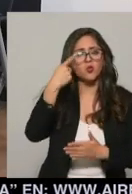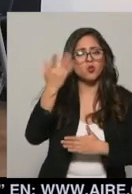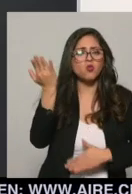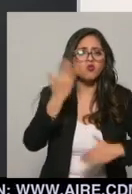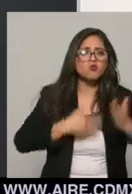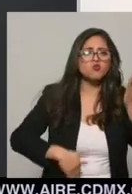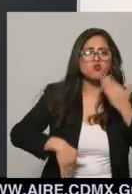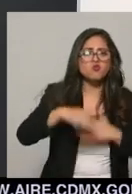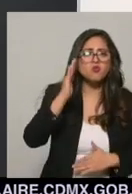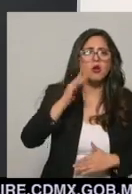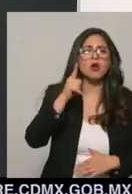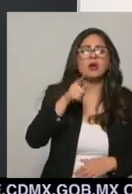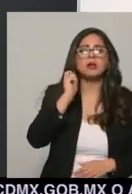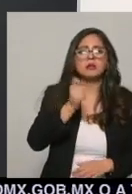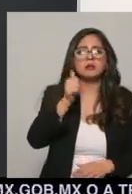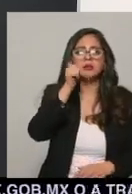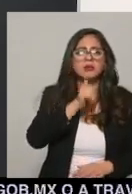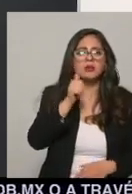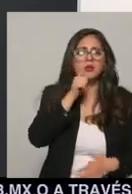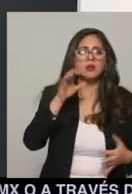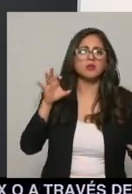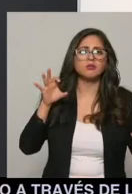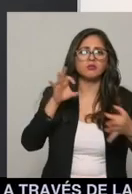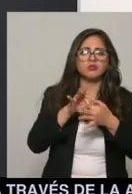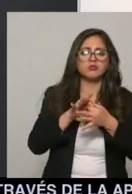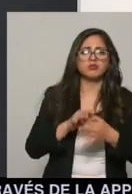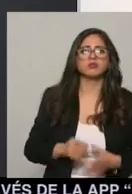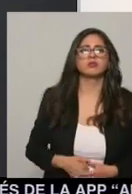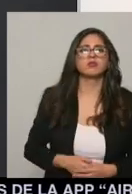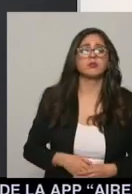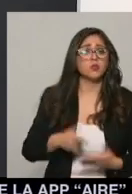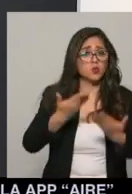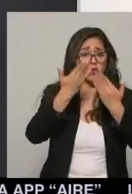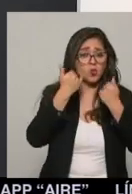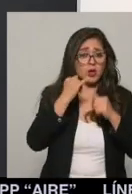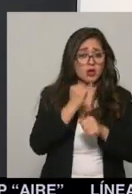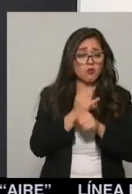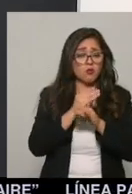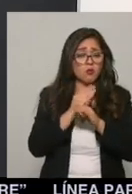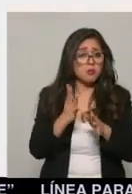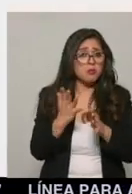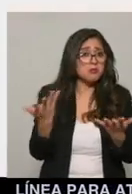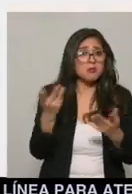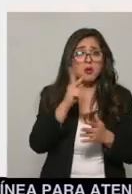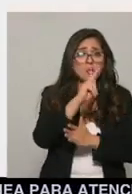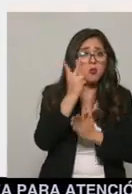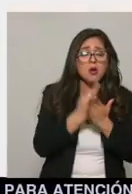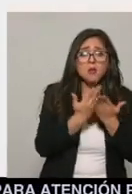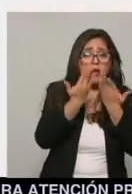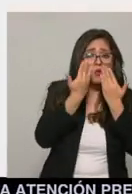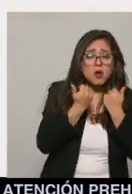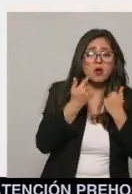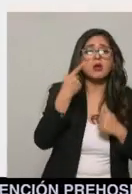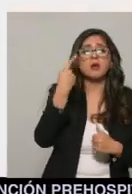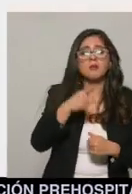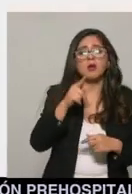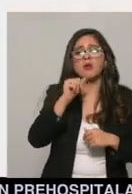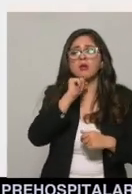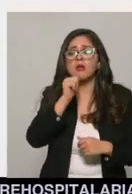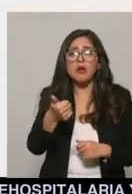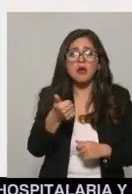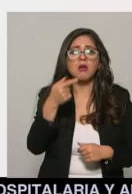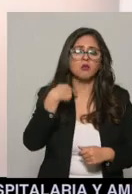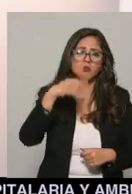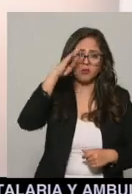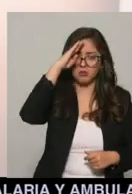tiene muchísimo que ver contigo es el contenido. Sin contenido, pues un programa no funciona, sin contenido no hay nada,